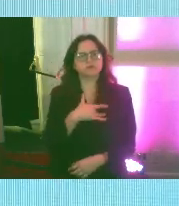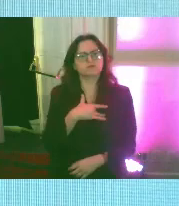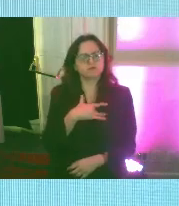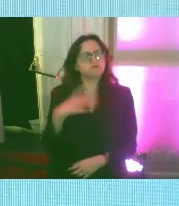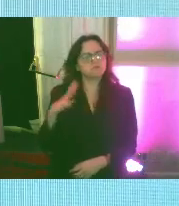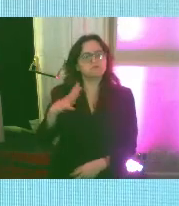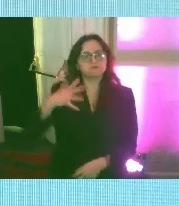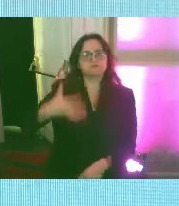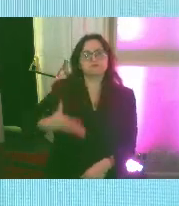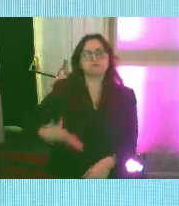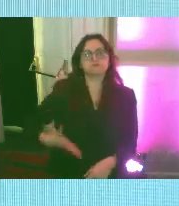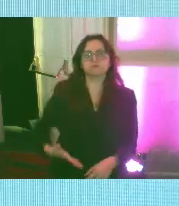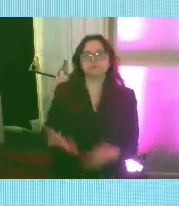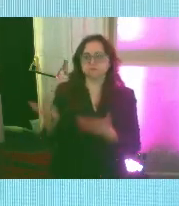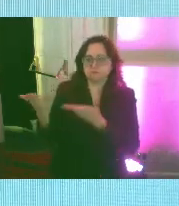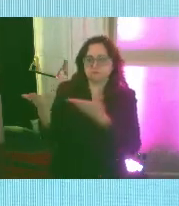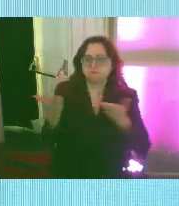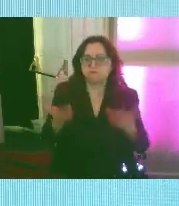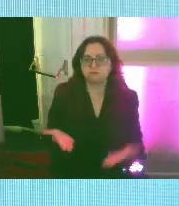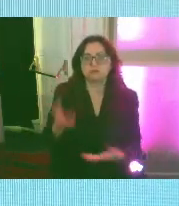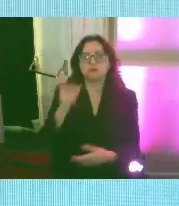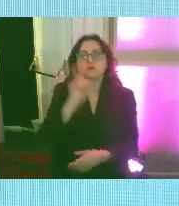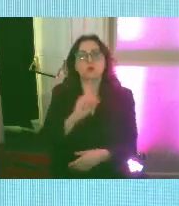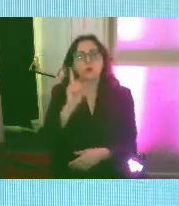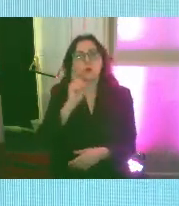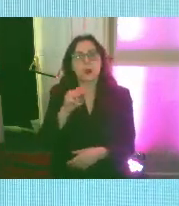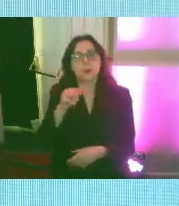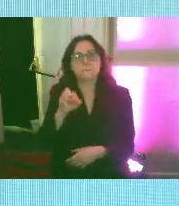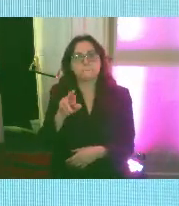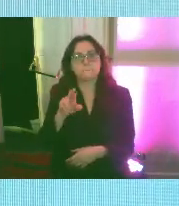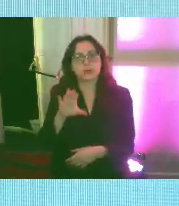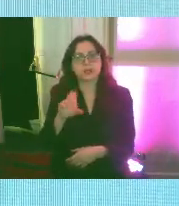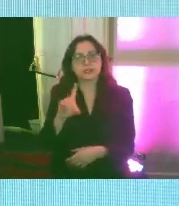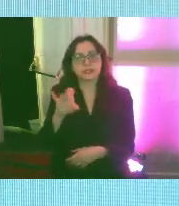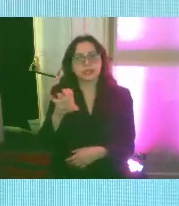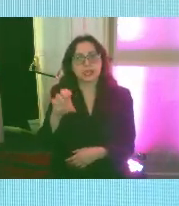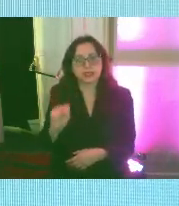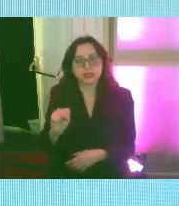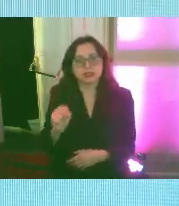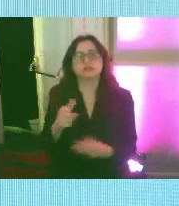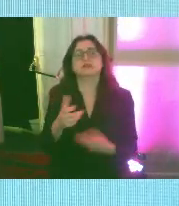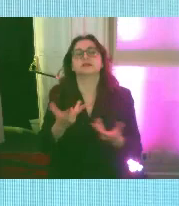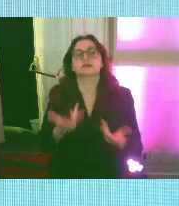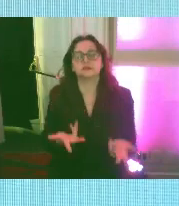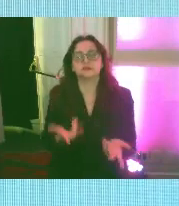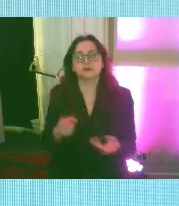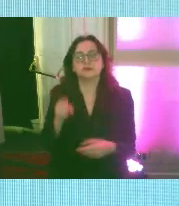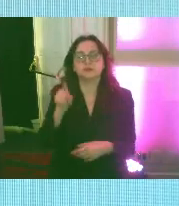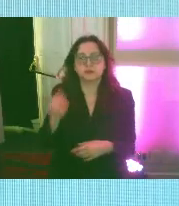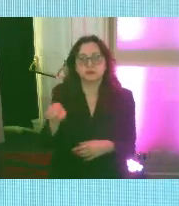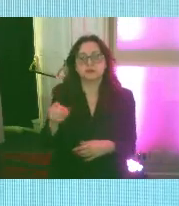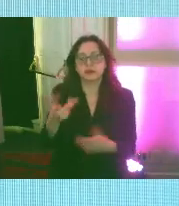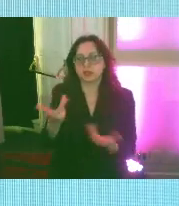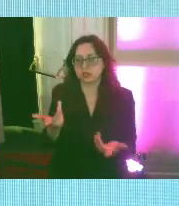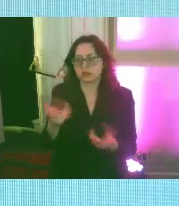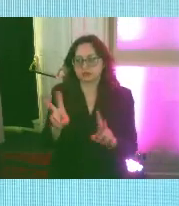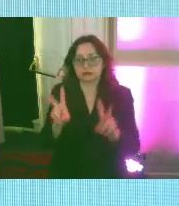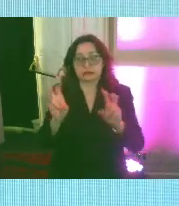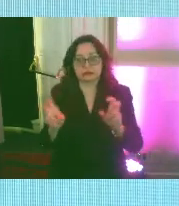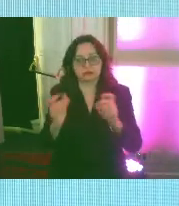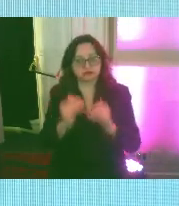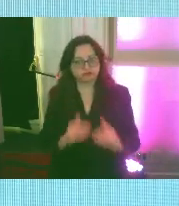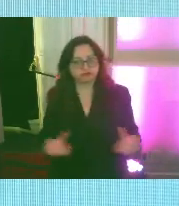con Mercedes D'Alessandro, que fue la primera directora de Economía y Género. Igualdad. Igualdad, perdón.